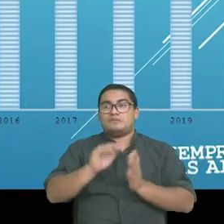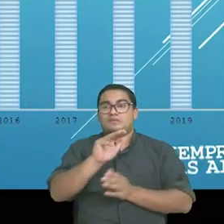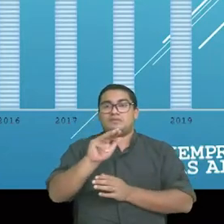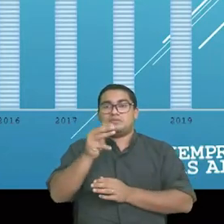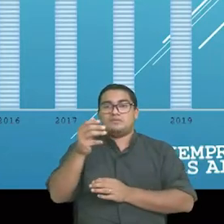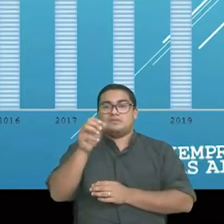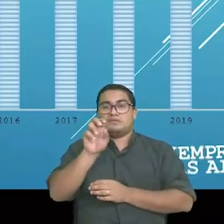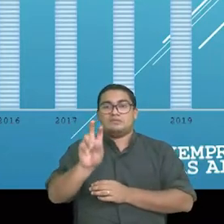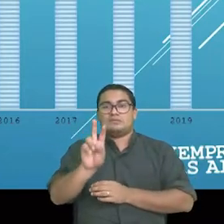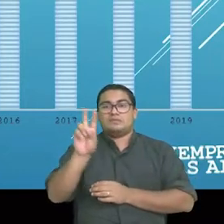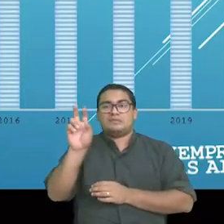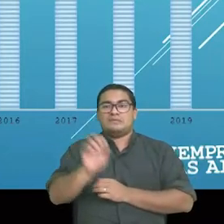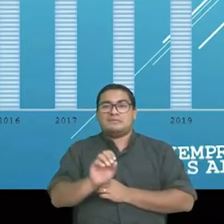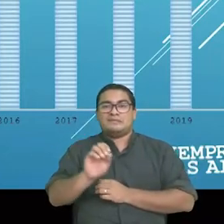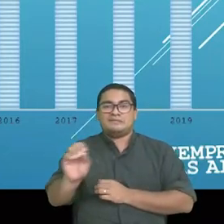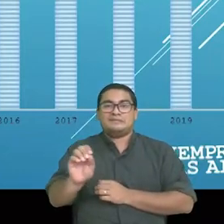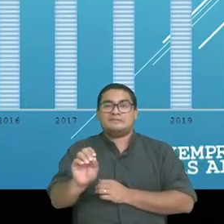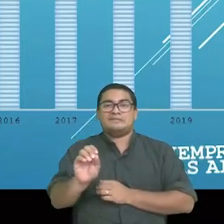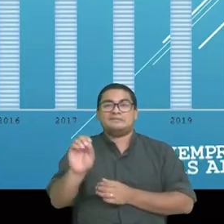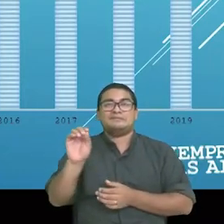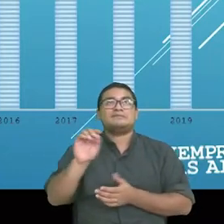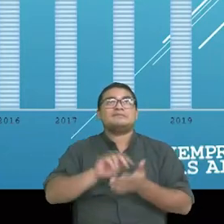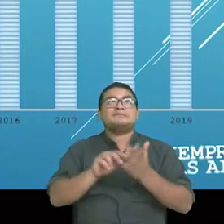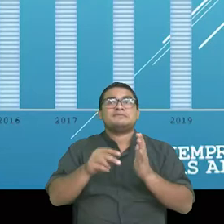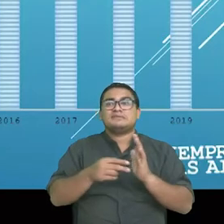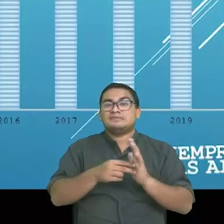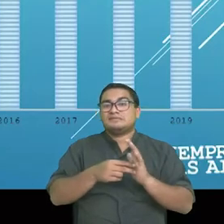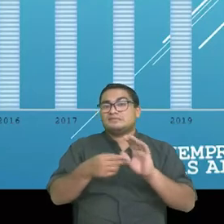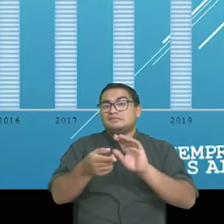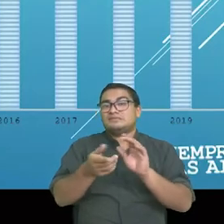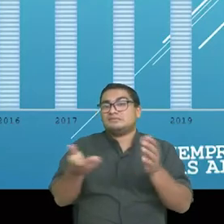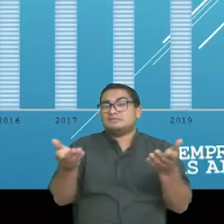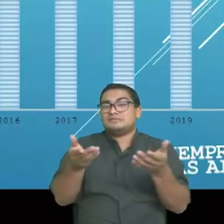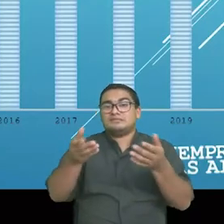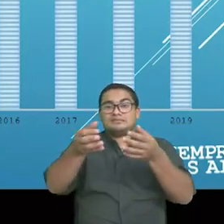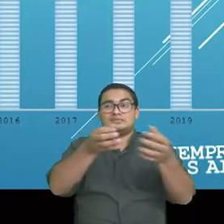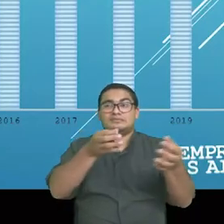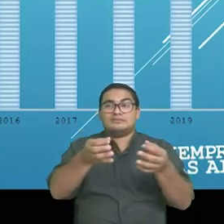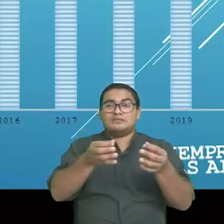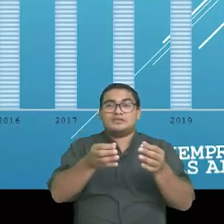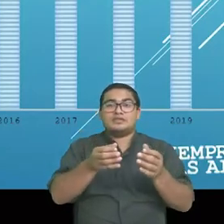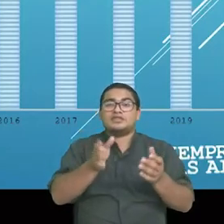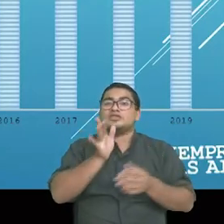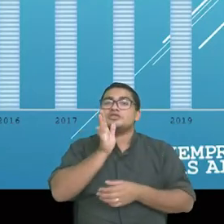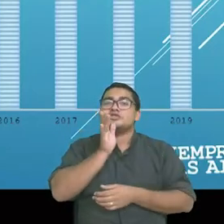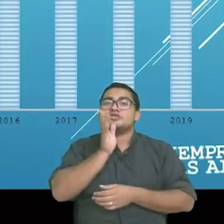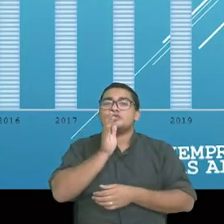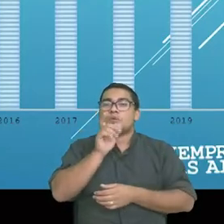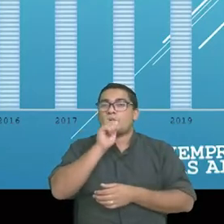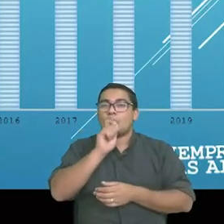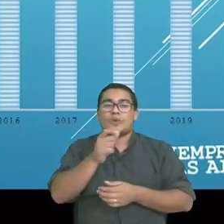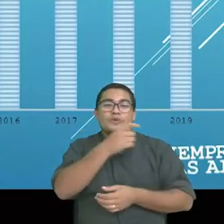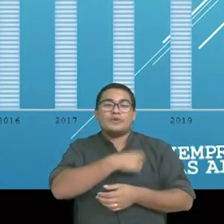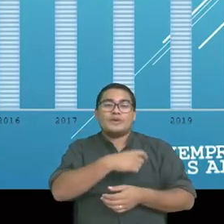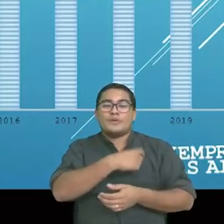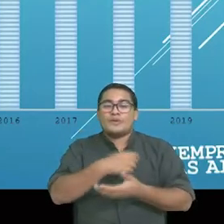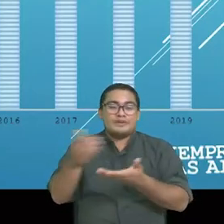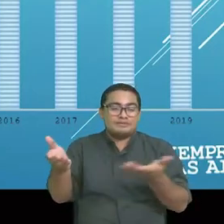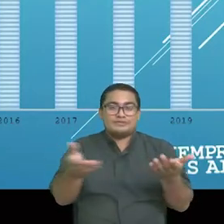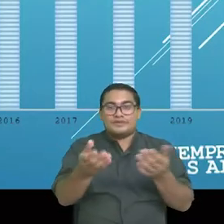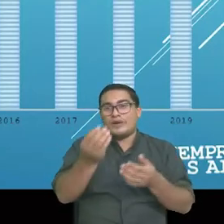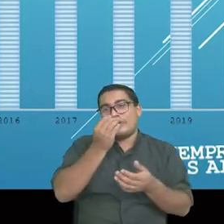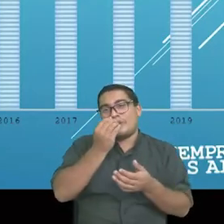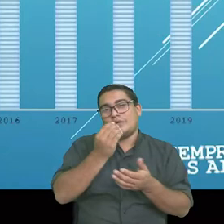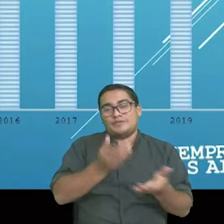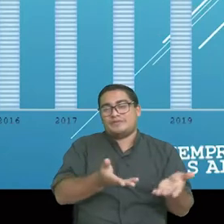1092%. Sí, claro. O sea, esa es la merienda. ¿Cómo se traduce eso? Chavalitos en la escuela. Sí, porque cuando se habla de educación,